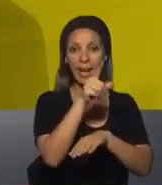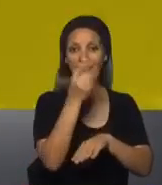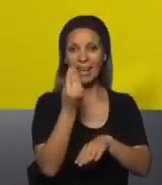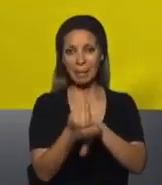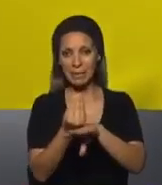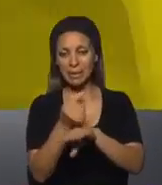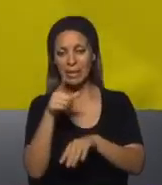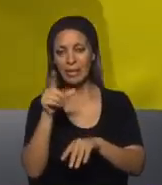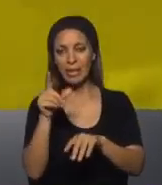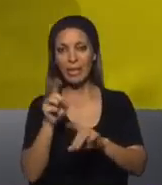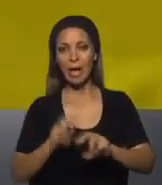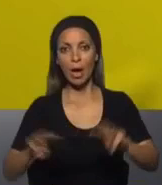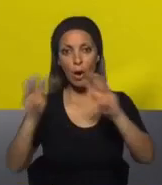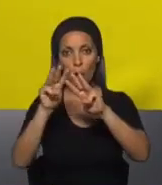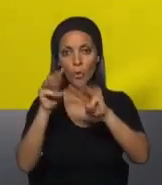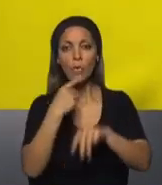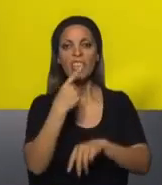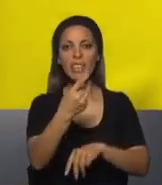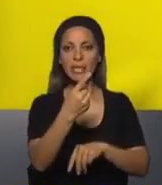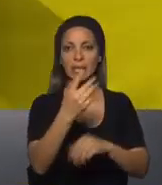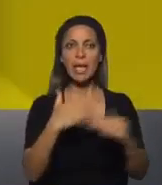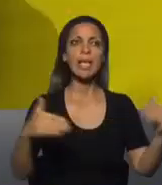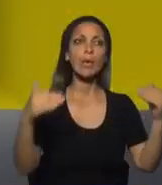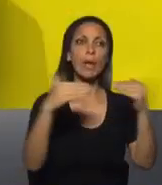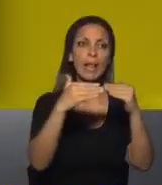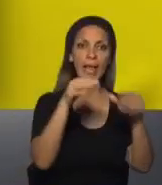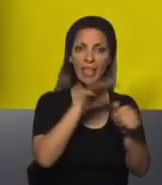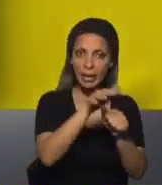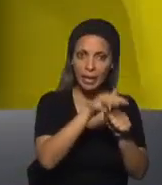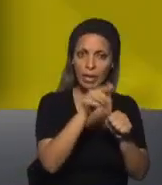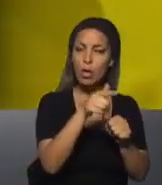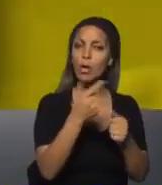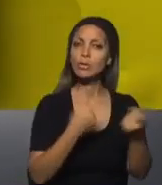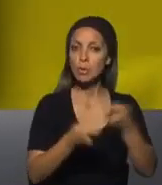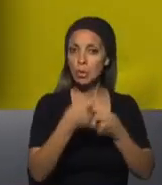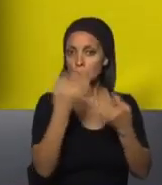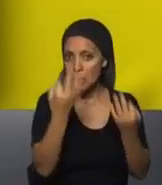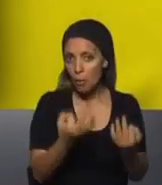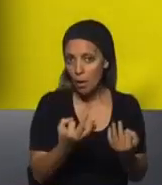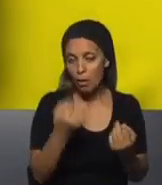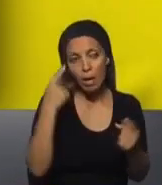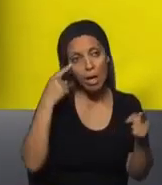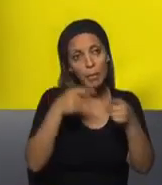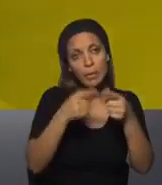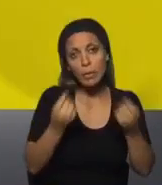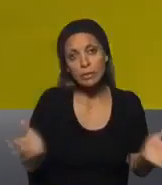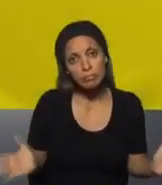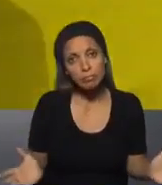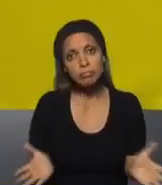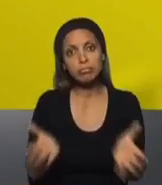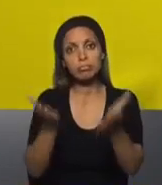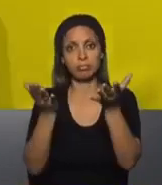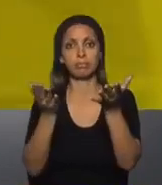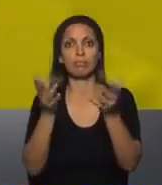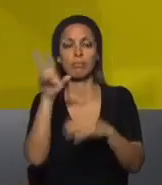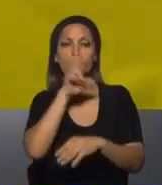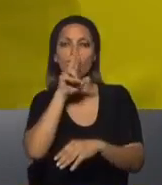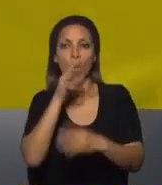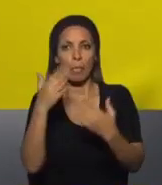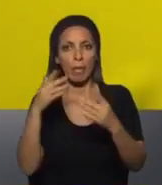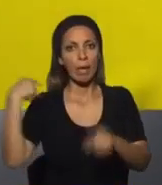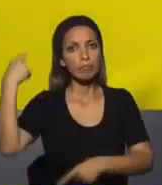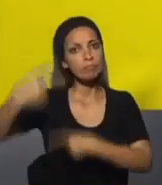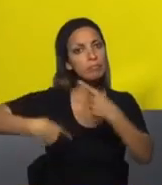que la igualdad de género es un buen negocio. La idea es aumentar el empoderamiento económico y el liderazgo de las mujeres para un crecimiento